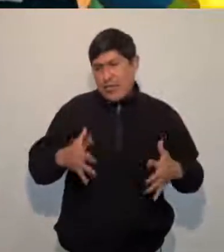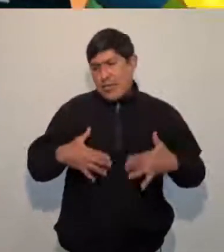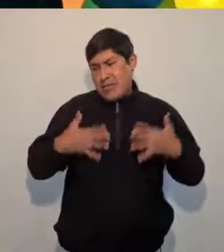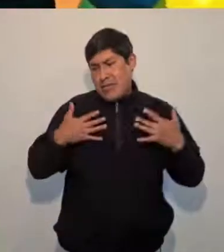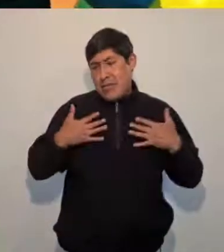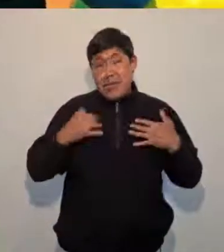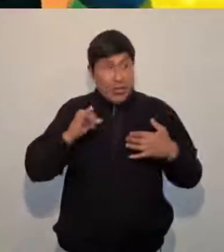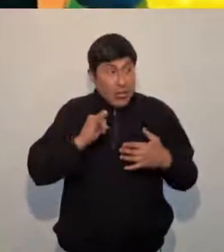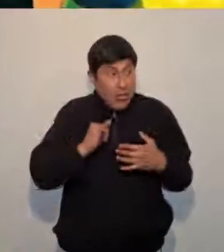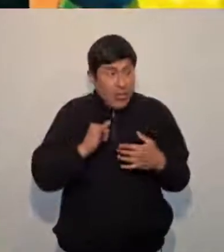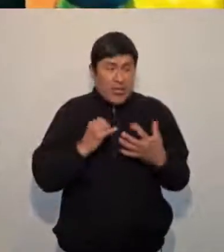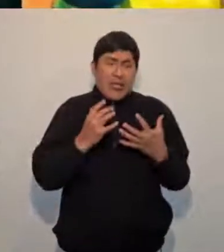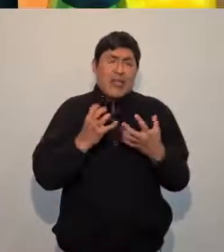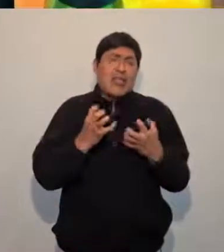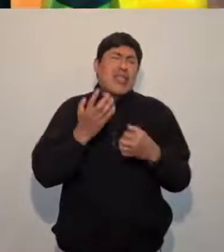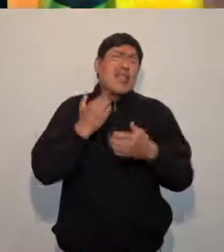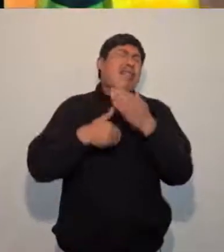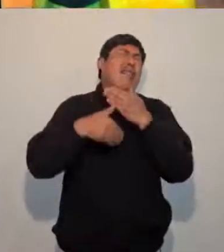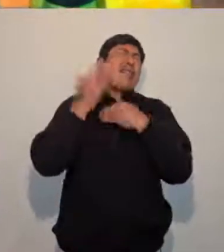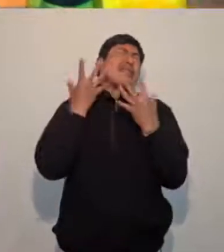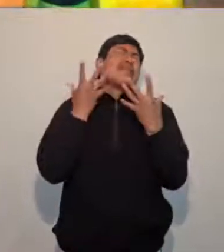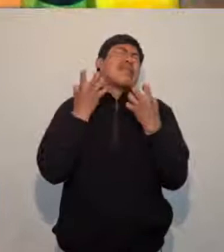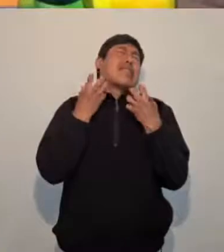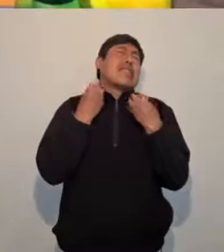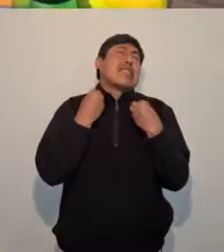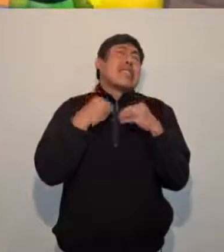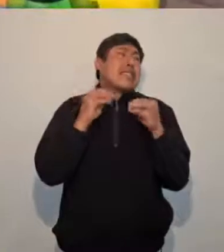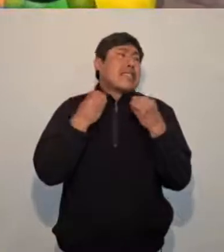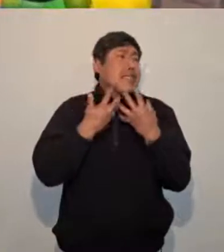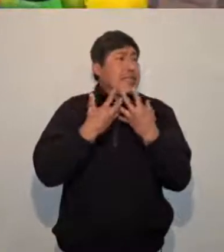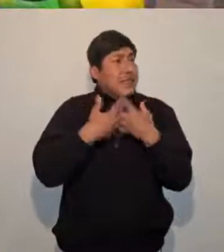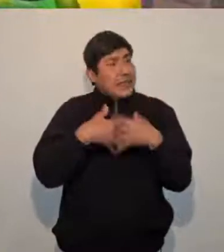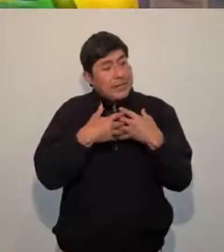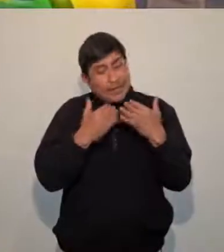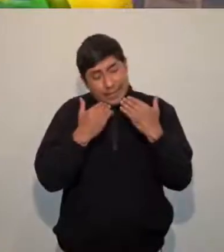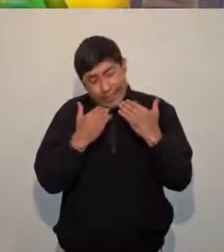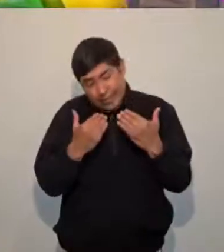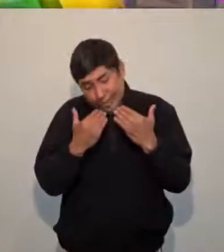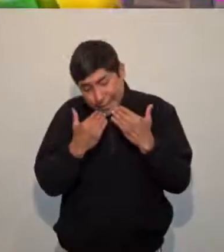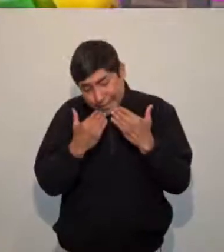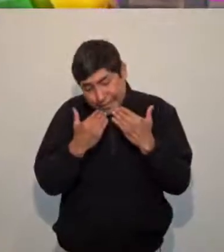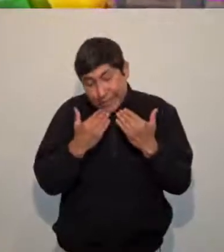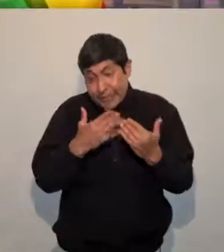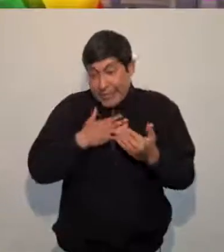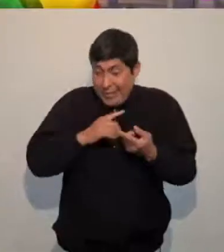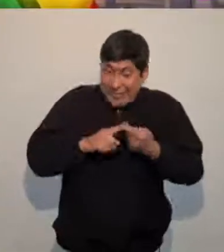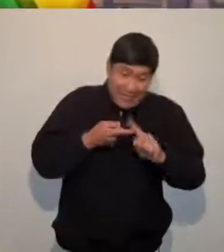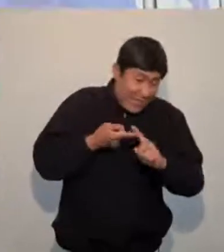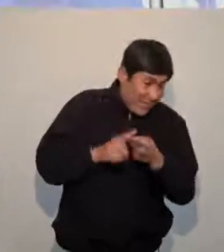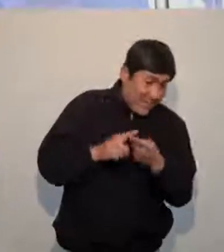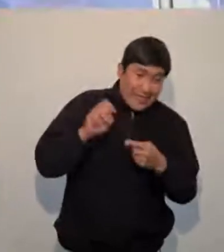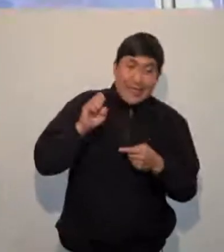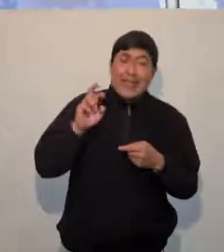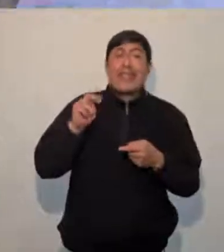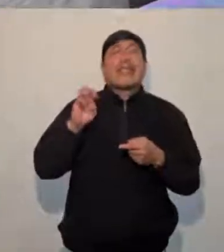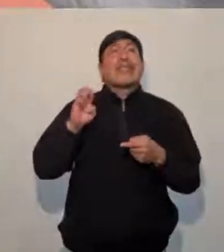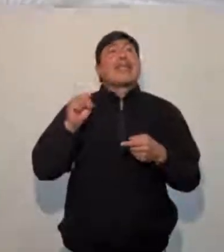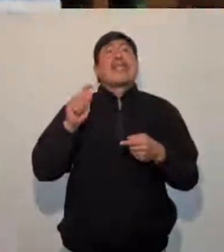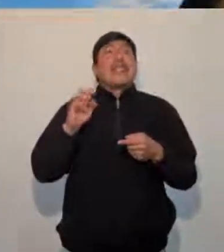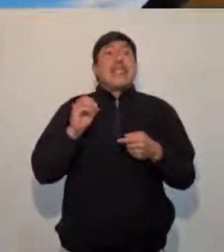Un emprendimiento que quise realizar siempre, y gracias a mi amigo Ernesto.